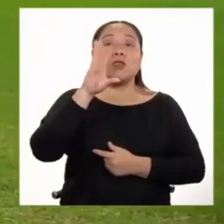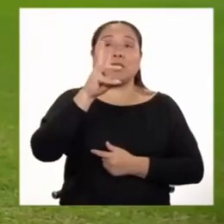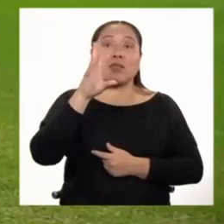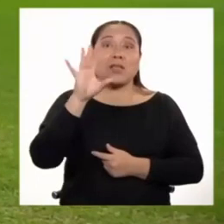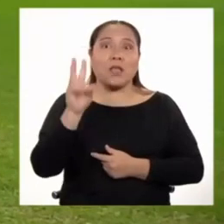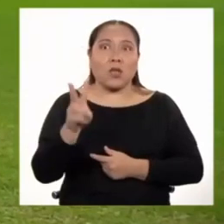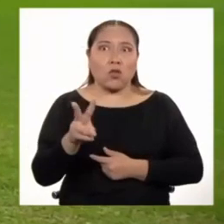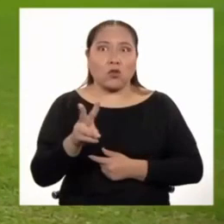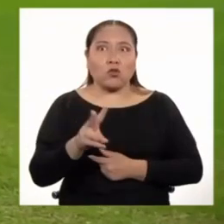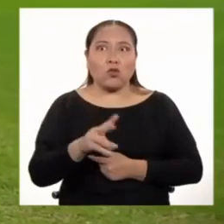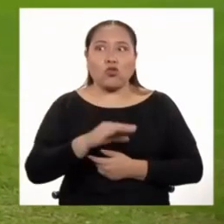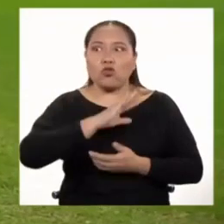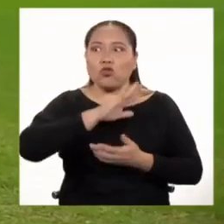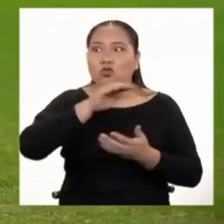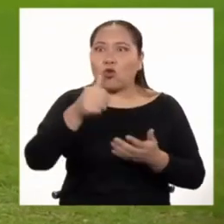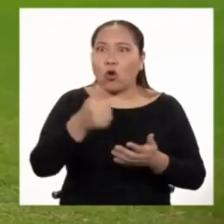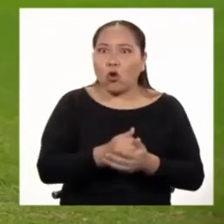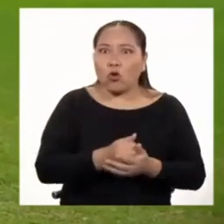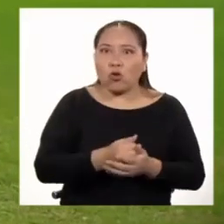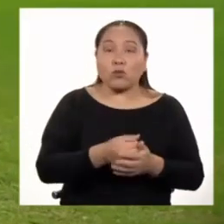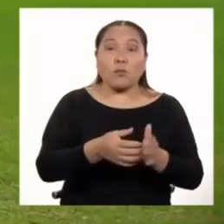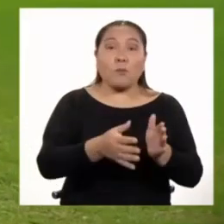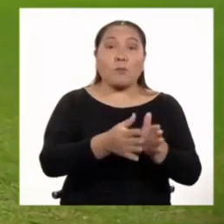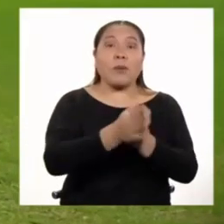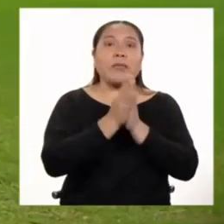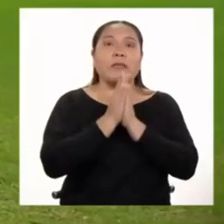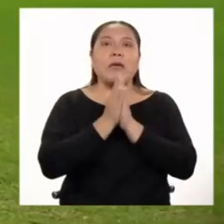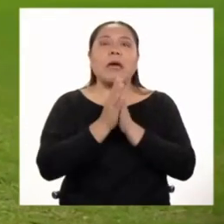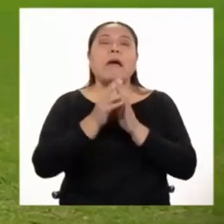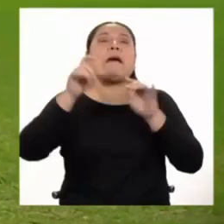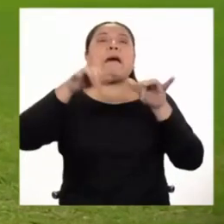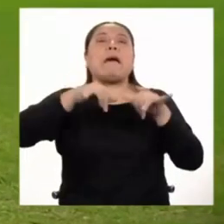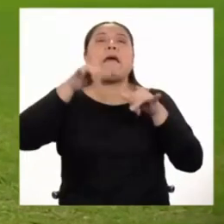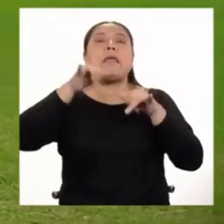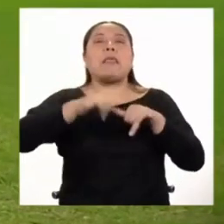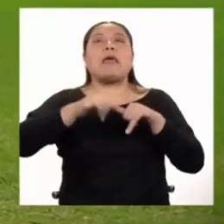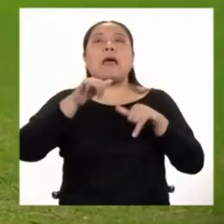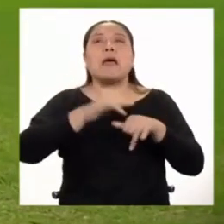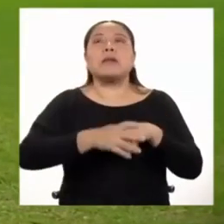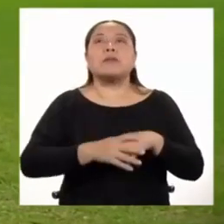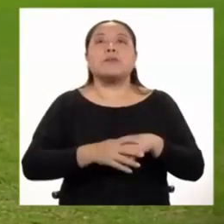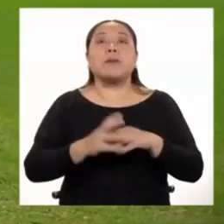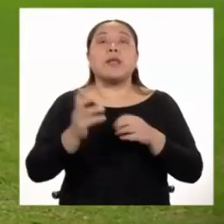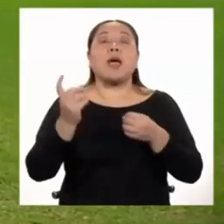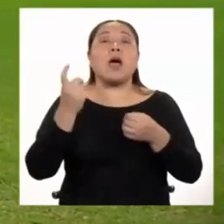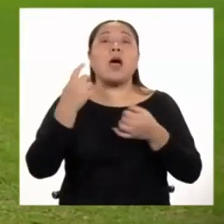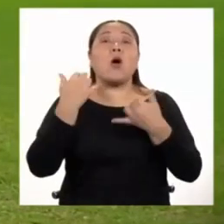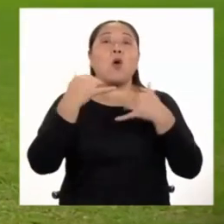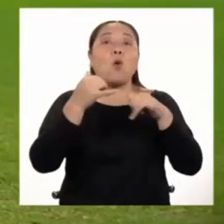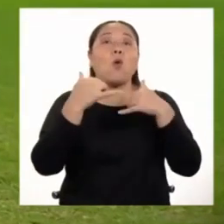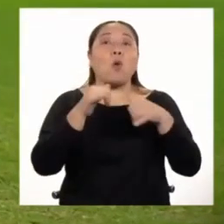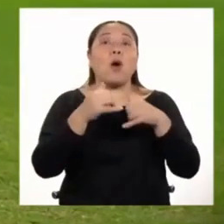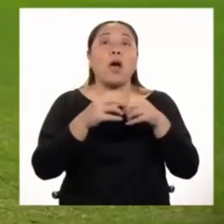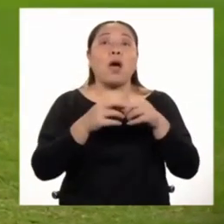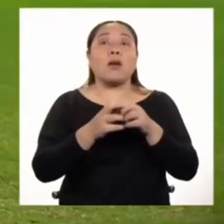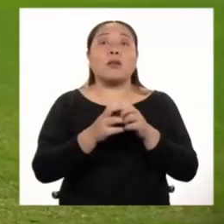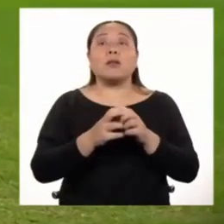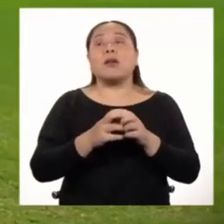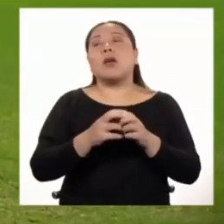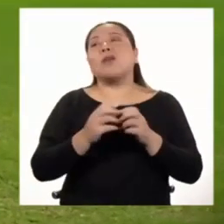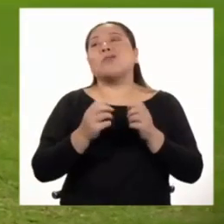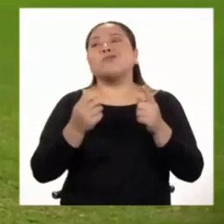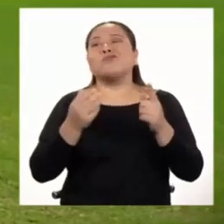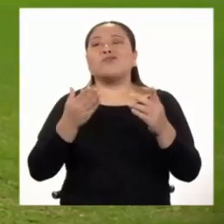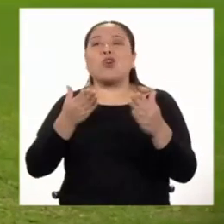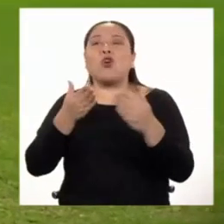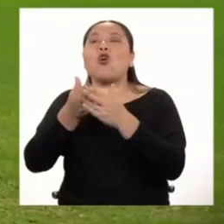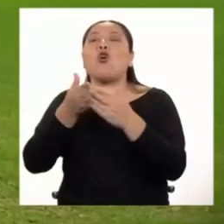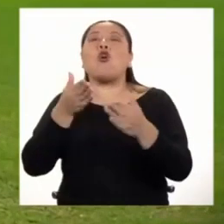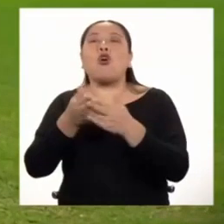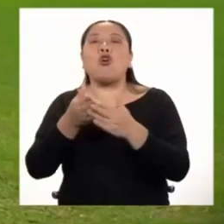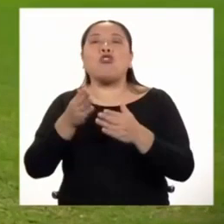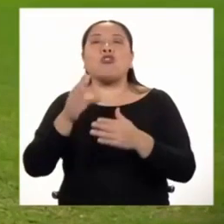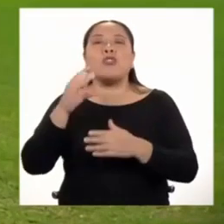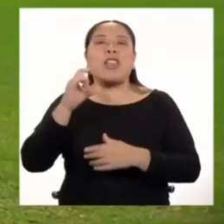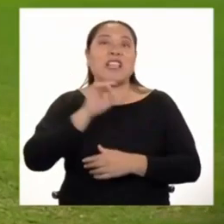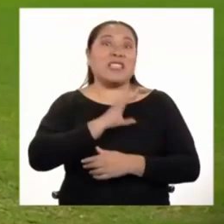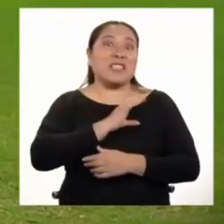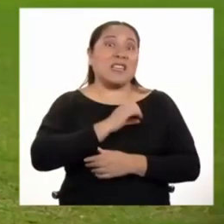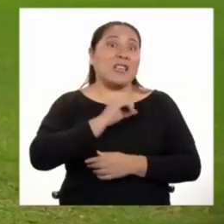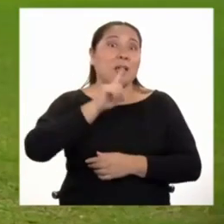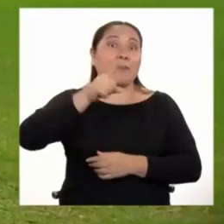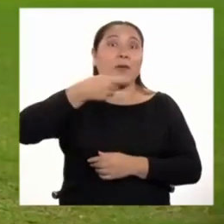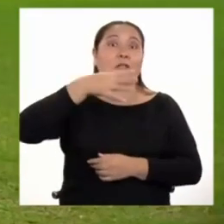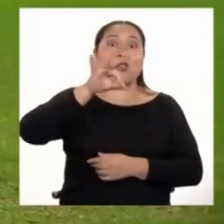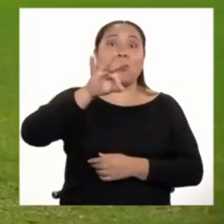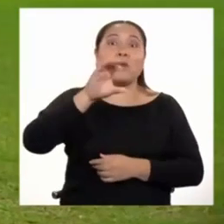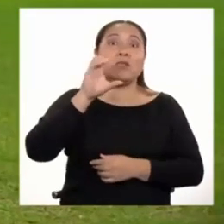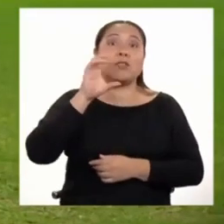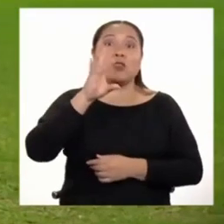mundo pedía su nacionalización para que jugara en las eliminatorias mundialistas contra Chile en 1973,